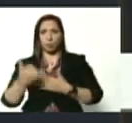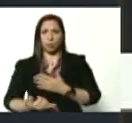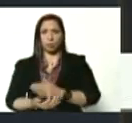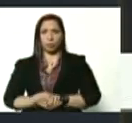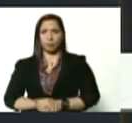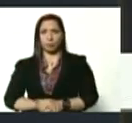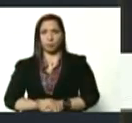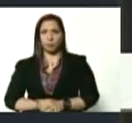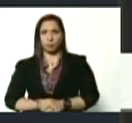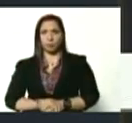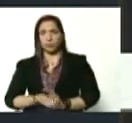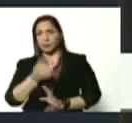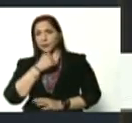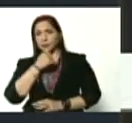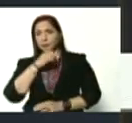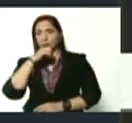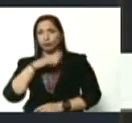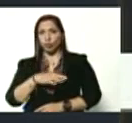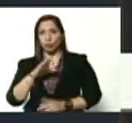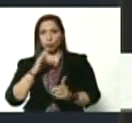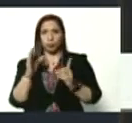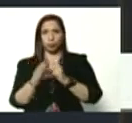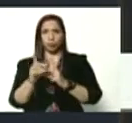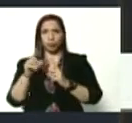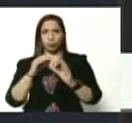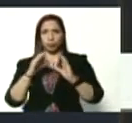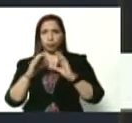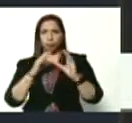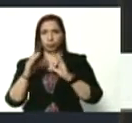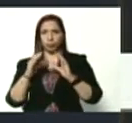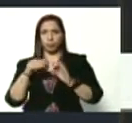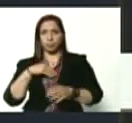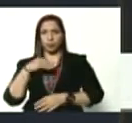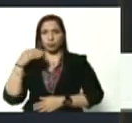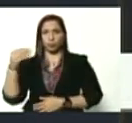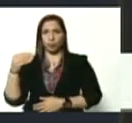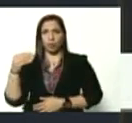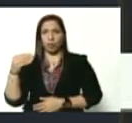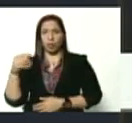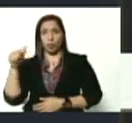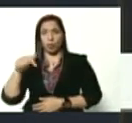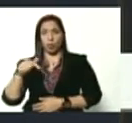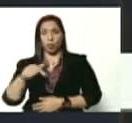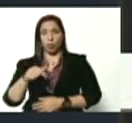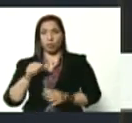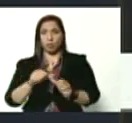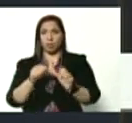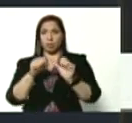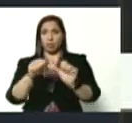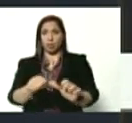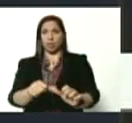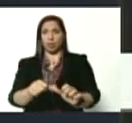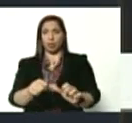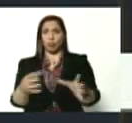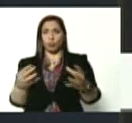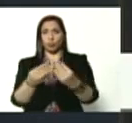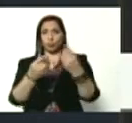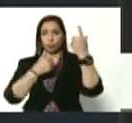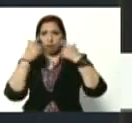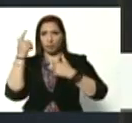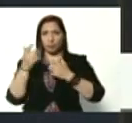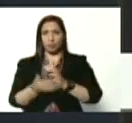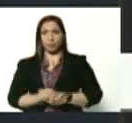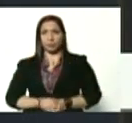de resistencia histórica cultural comunicacional y espiritual que hoy sigue en pie con el comandante hugo chávez